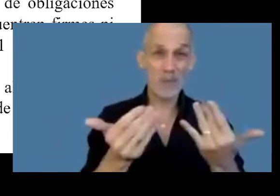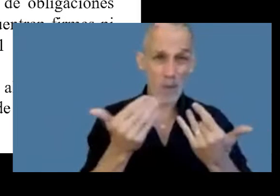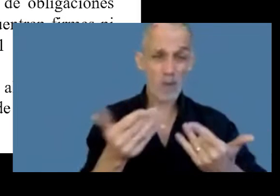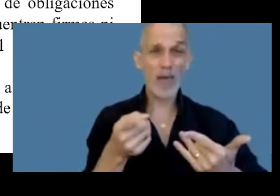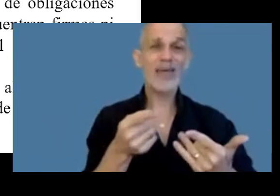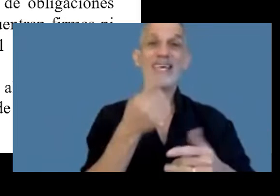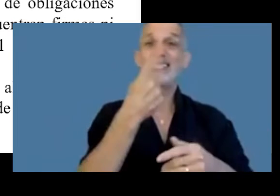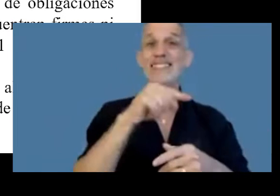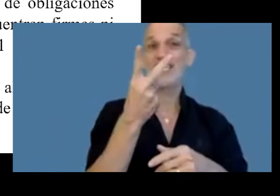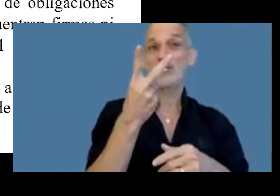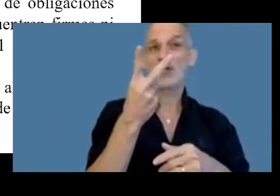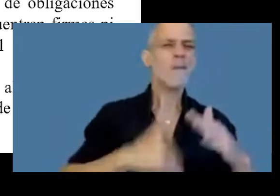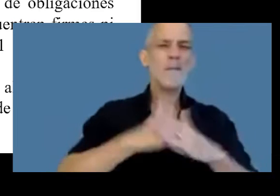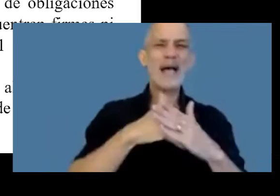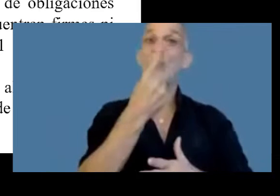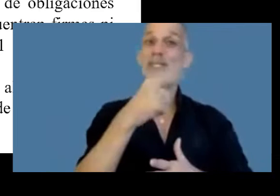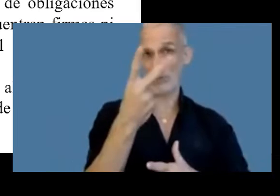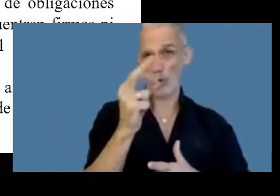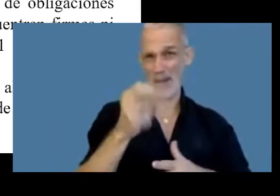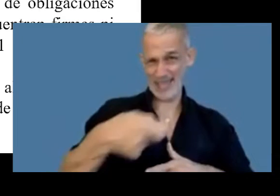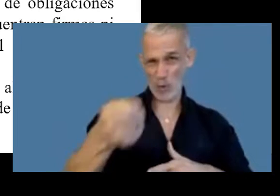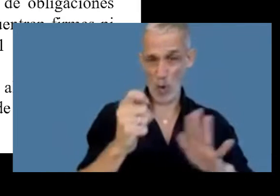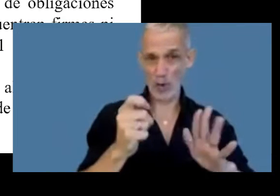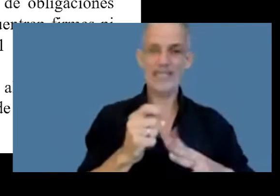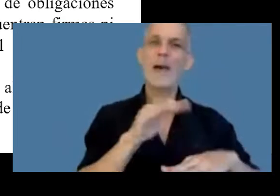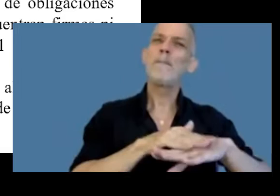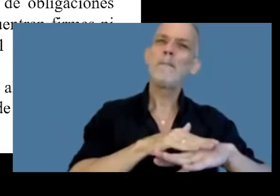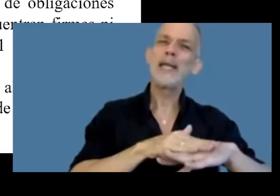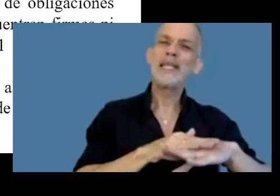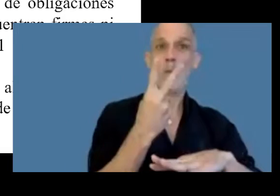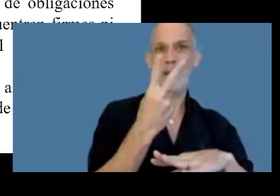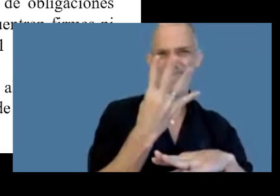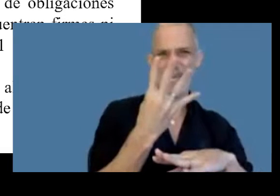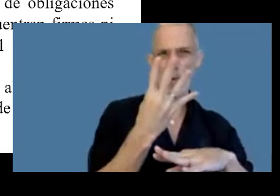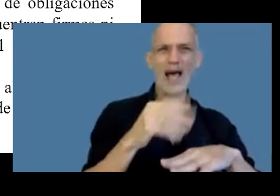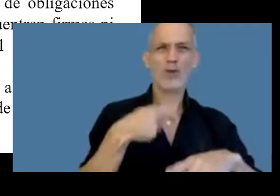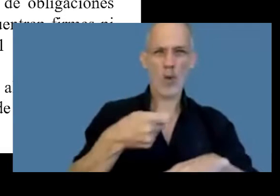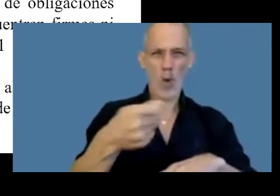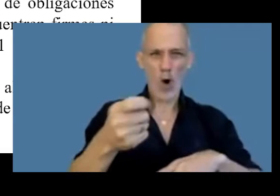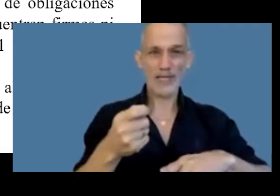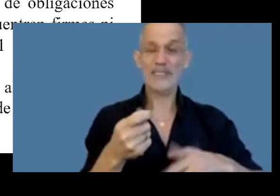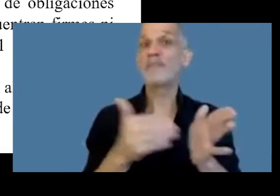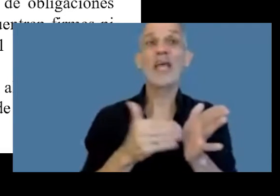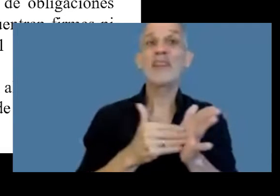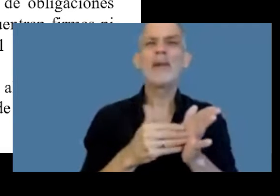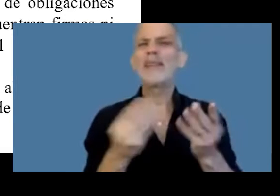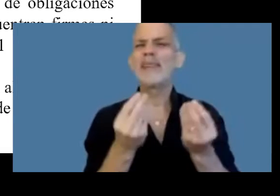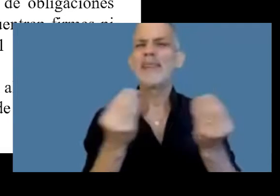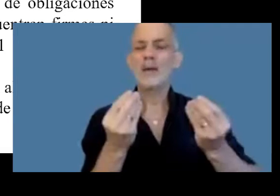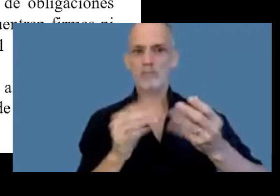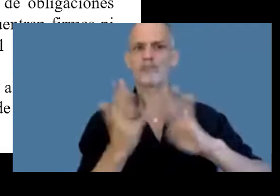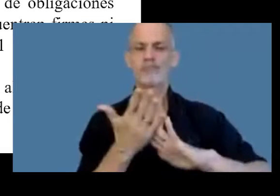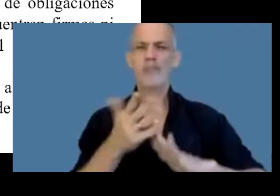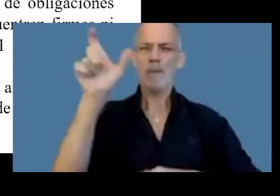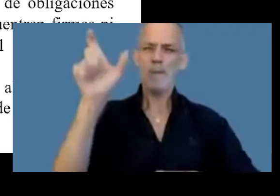120, el máximo son 120 y el mínimo son 24 cuotas, dependerá del tipo de